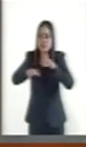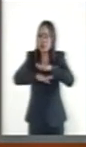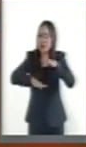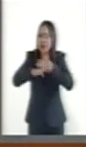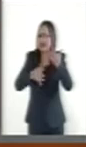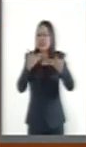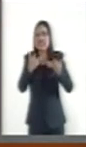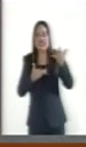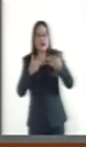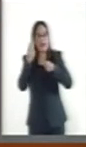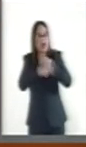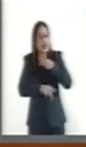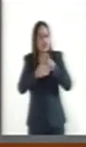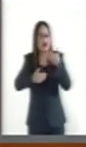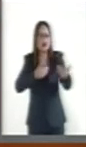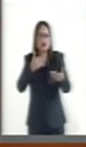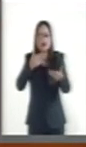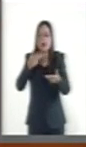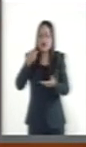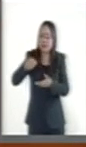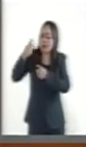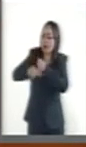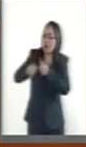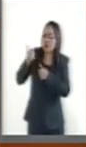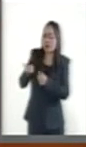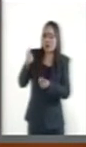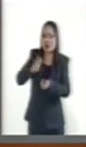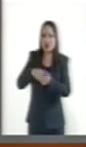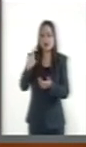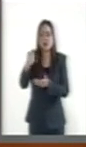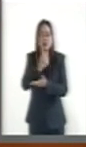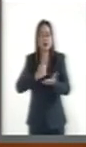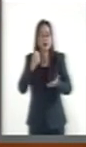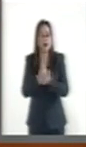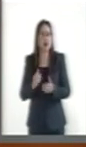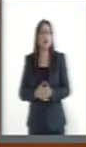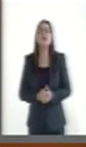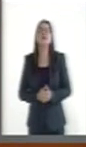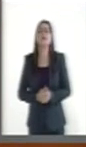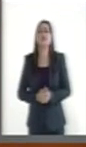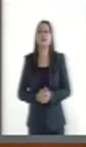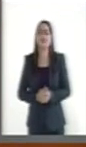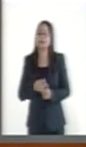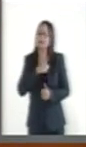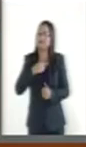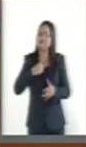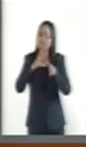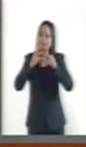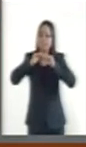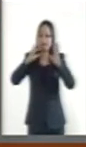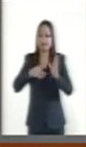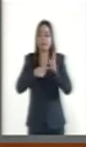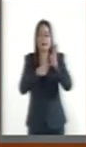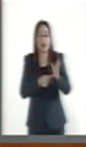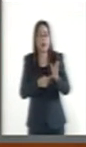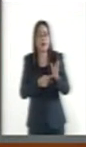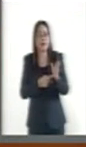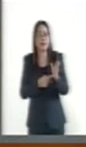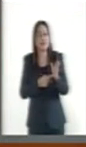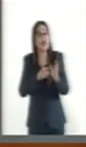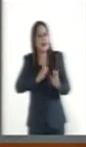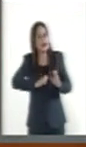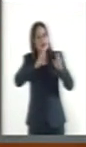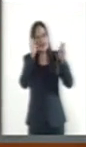básicos, poniendo en riesgo las finanzas públicas locales. Hay que decirlo con claridad, el desarrollo de